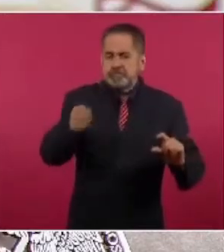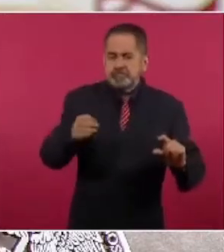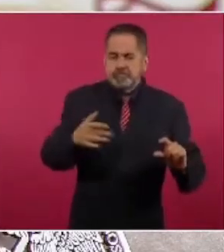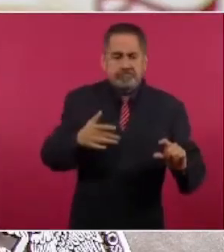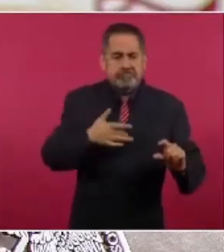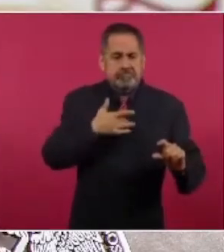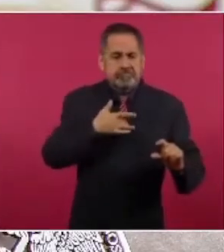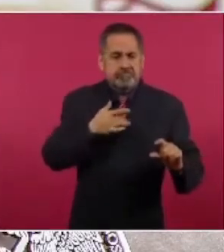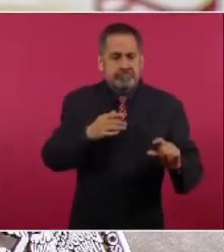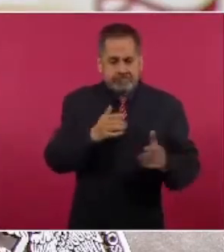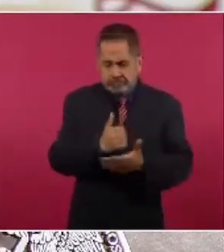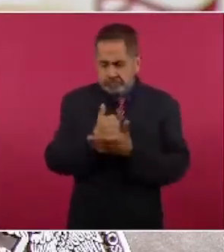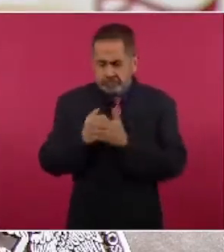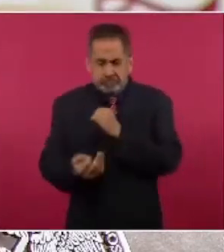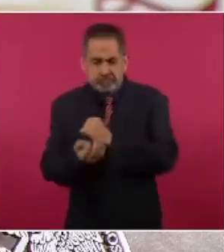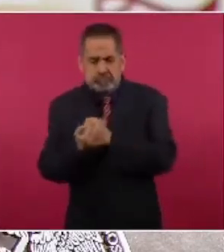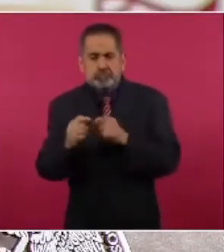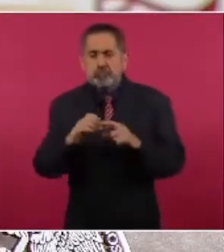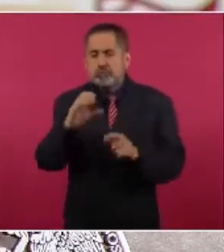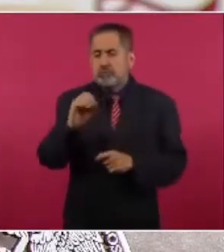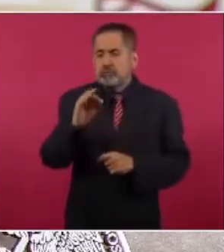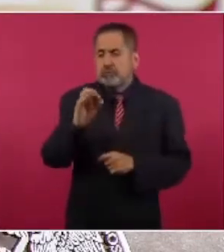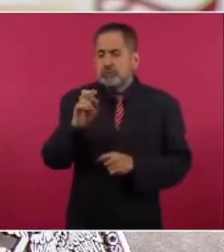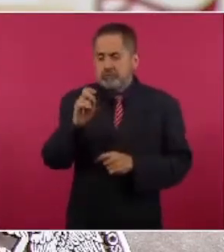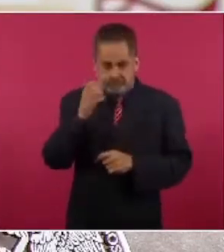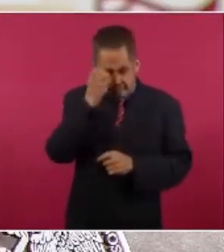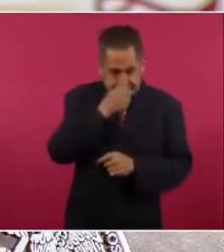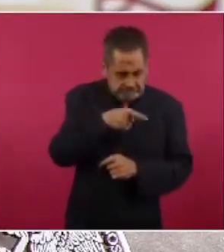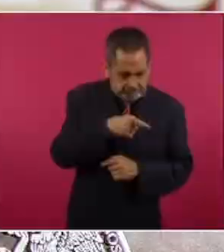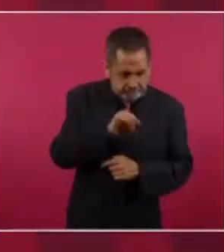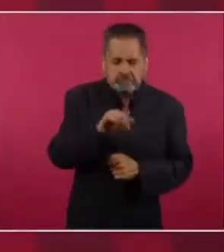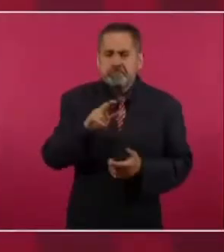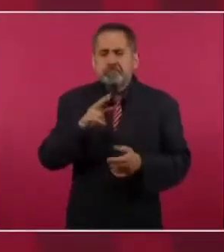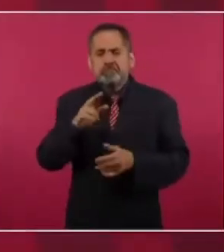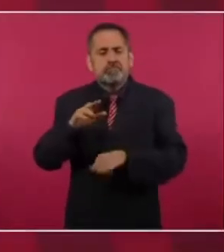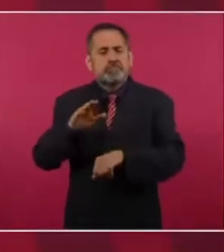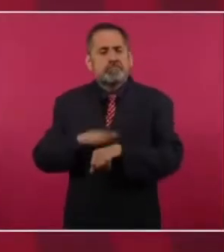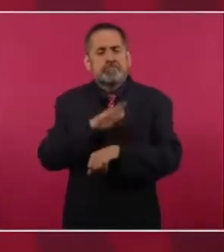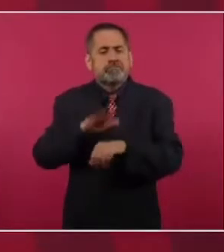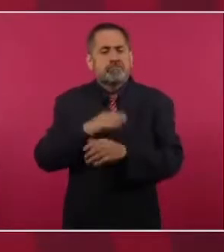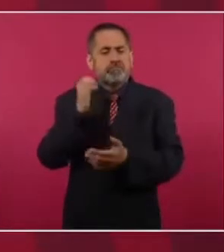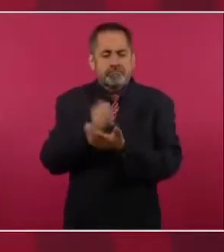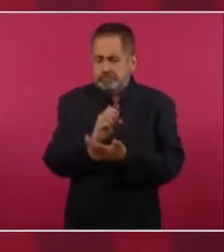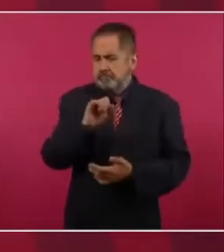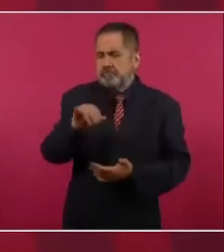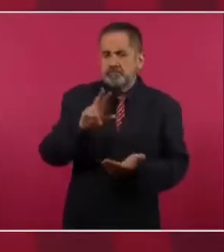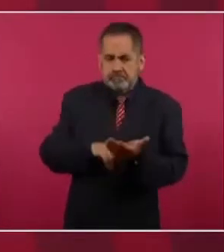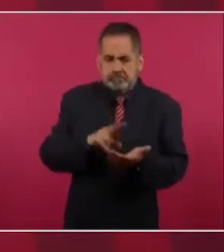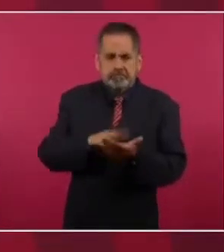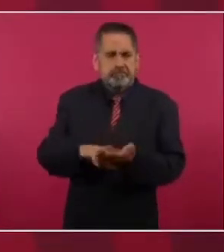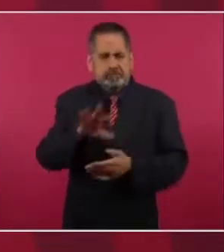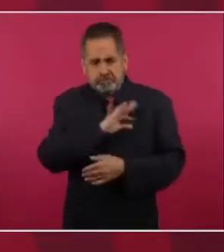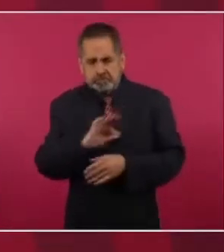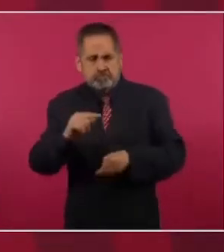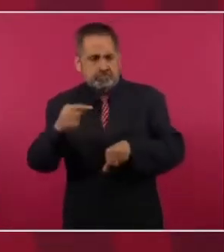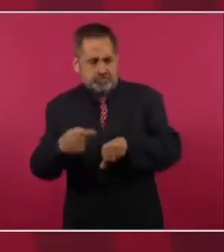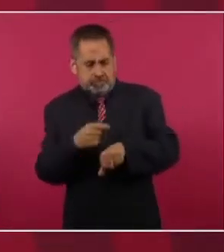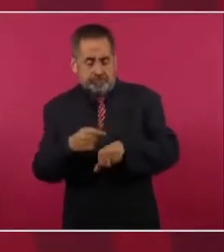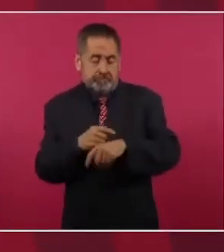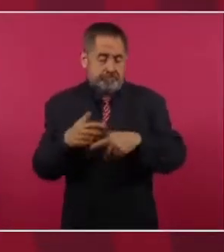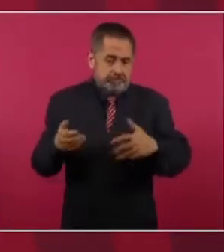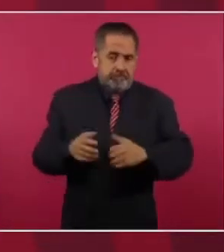a través de COFEPRIS. Y estuvo ahí el comisionado de COFEPRIS explicando esto. Y regresando al número de